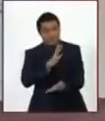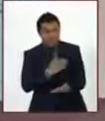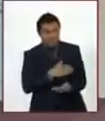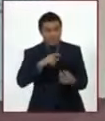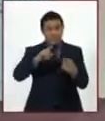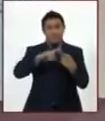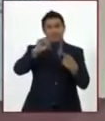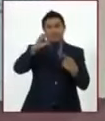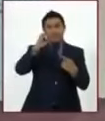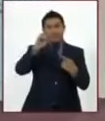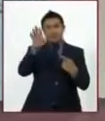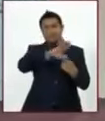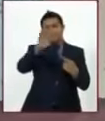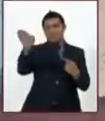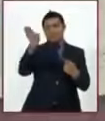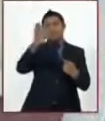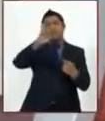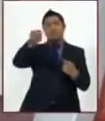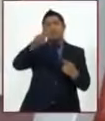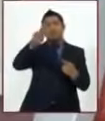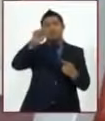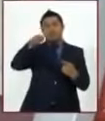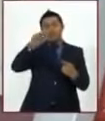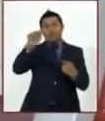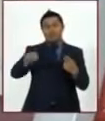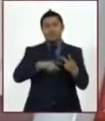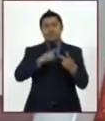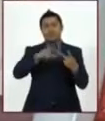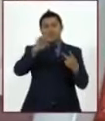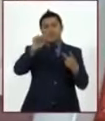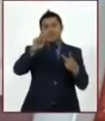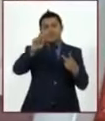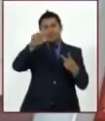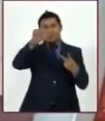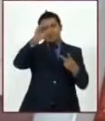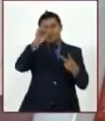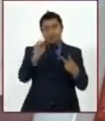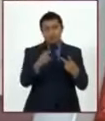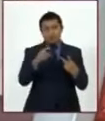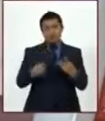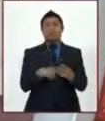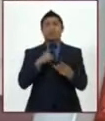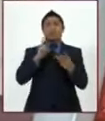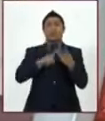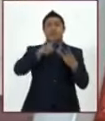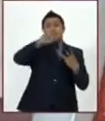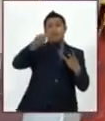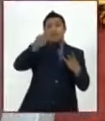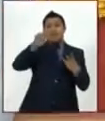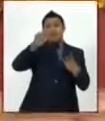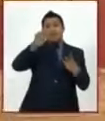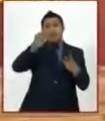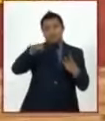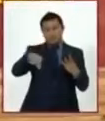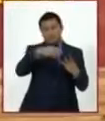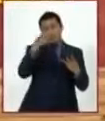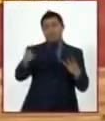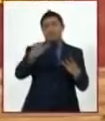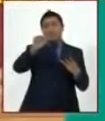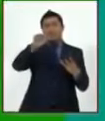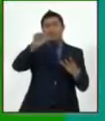de Sigüenza y Góngora y Juan Ruiz de Alarcón fueron sus más importantes exponentes.